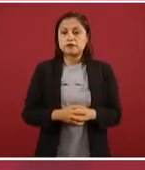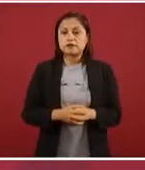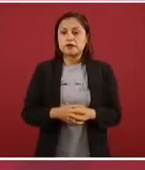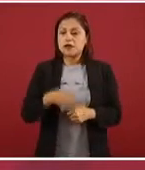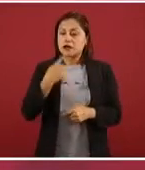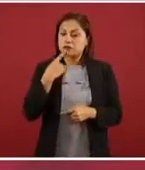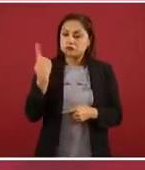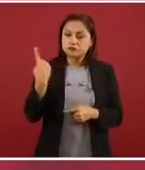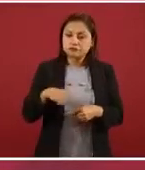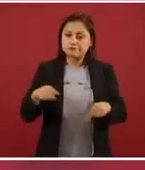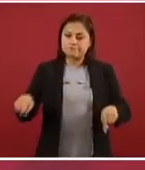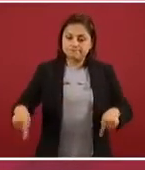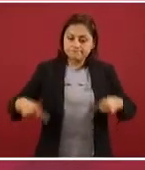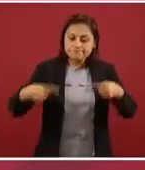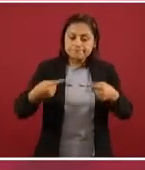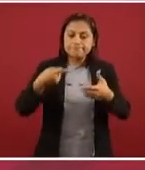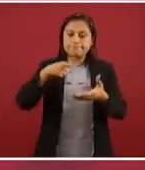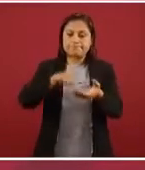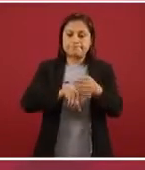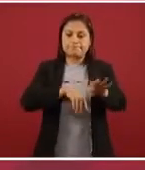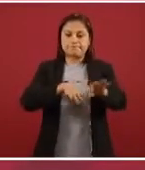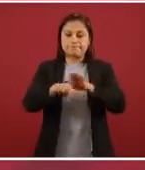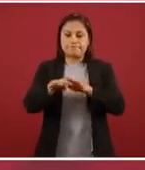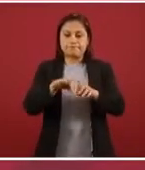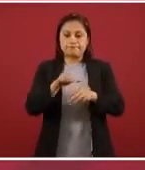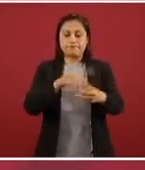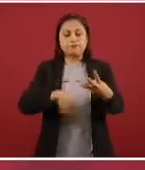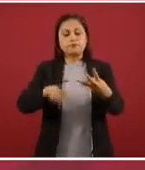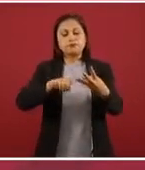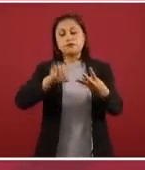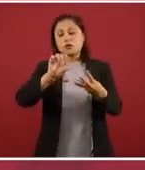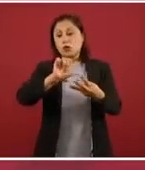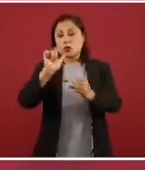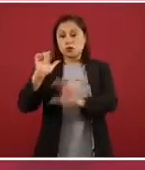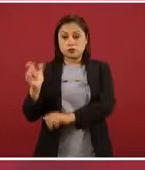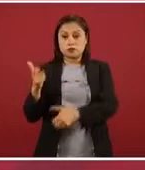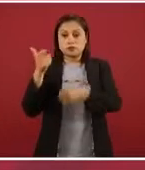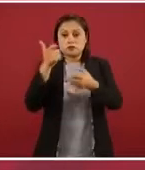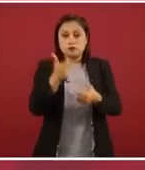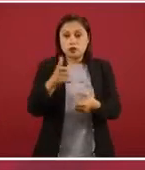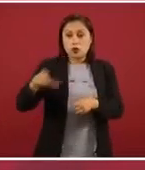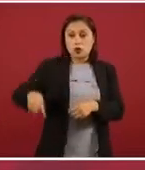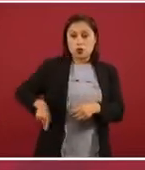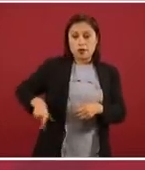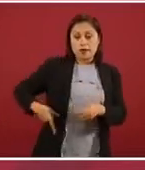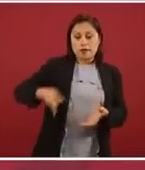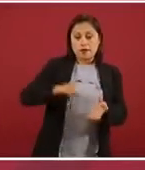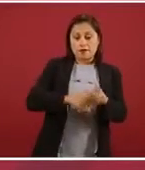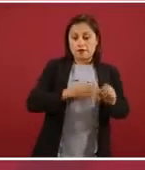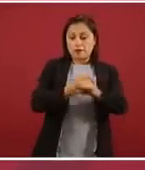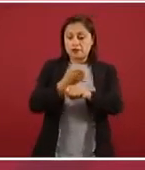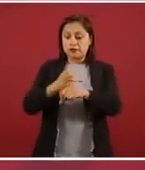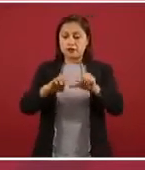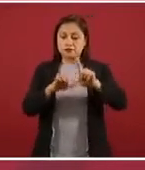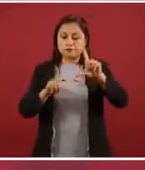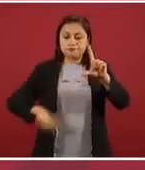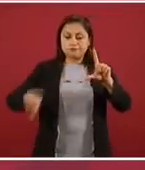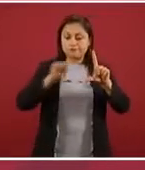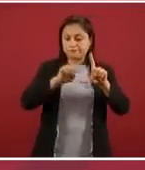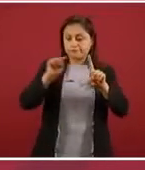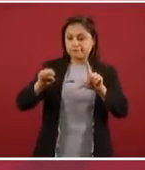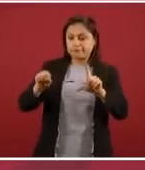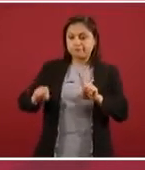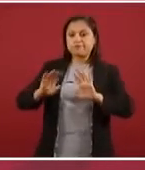controversias en lo laboral, y presupuesto para los gobiernos estatales con este